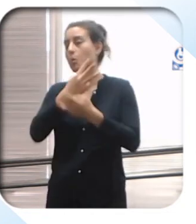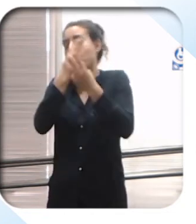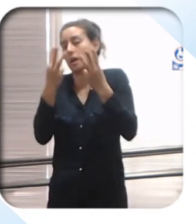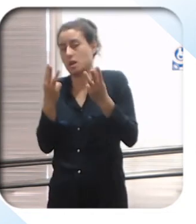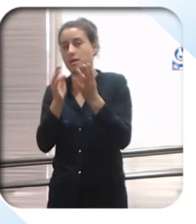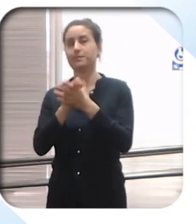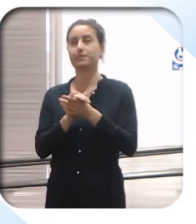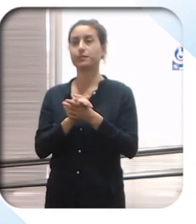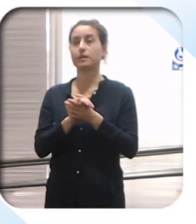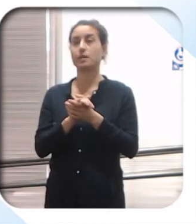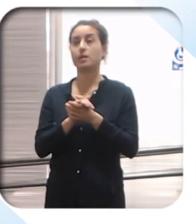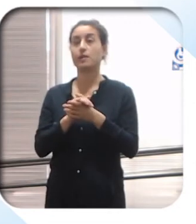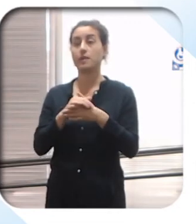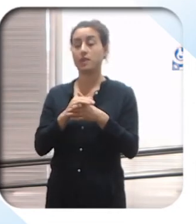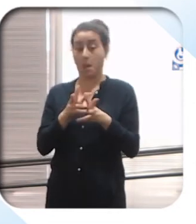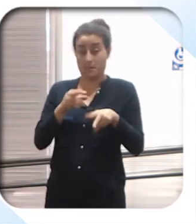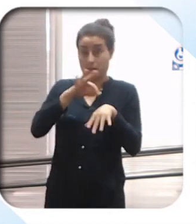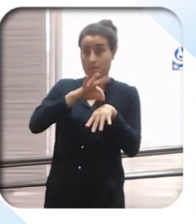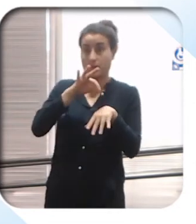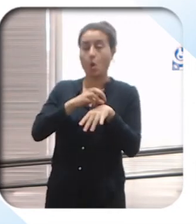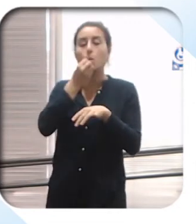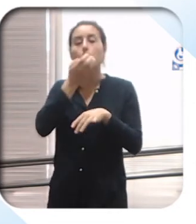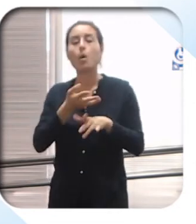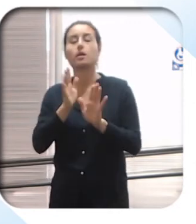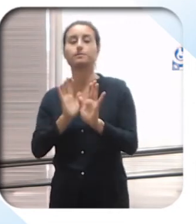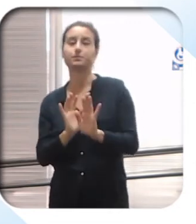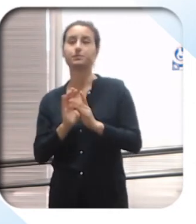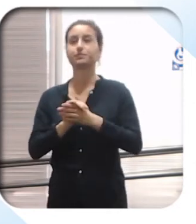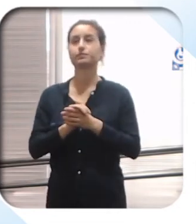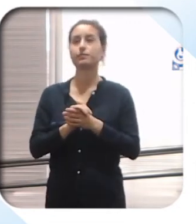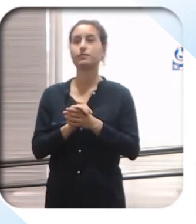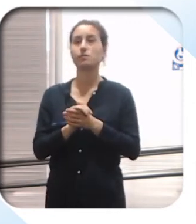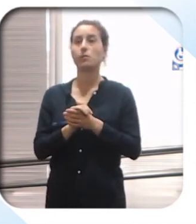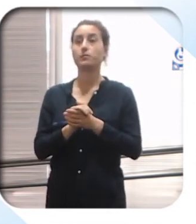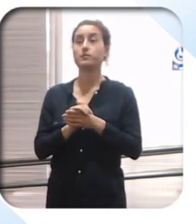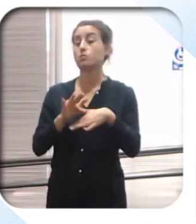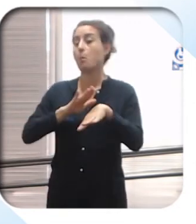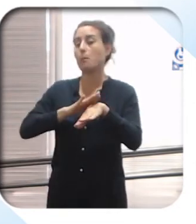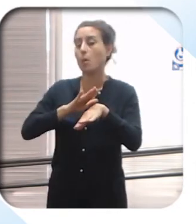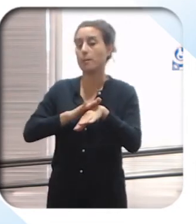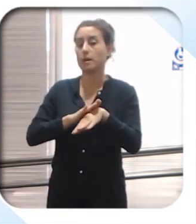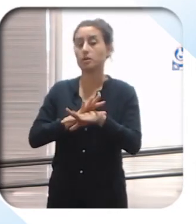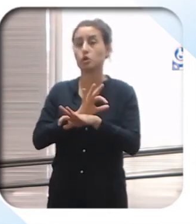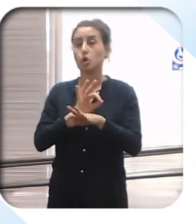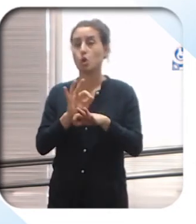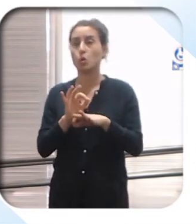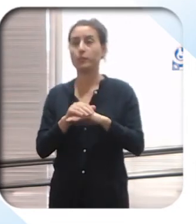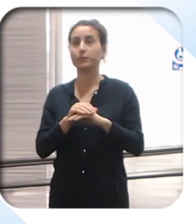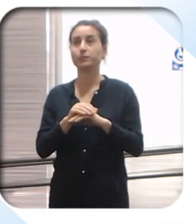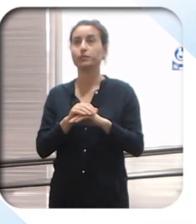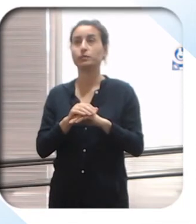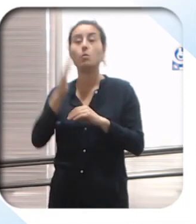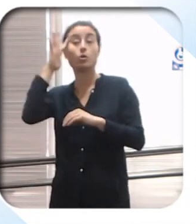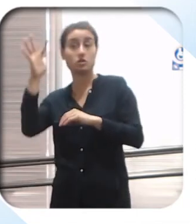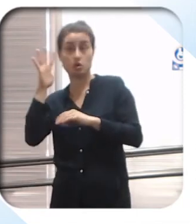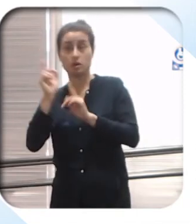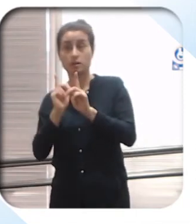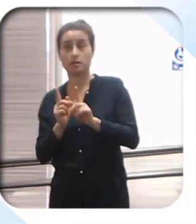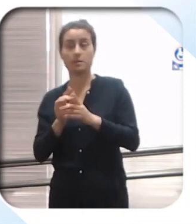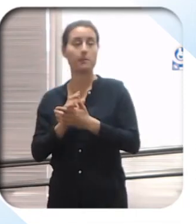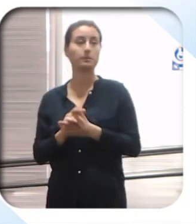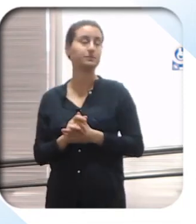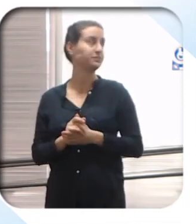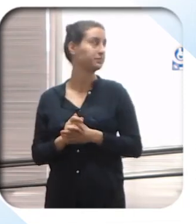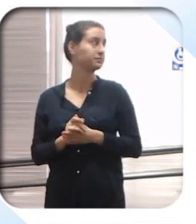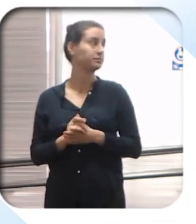general, desde la parte médica, bueno, llegado un momento, o si no, desde la parte psicológica, o como el